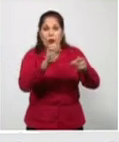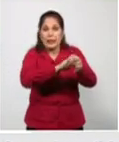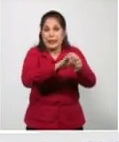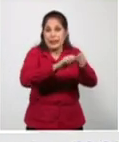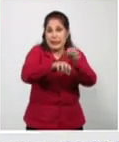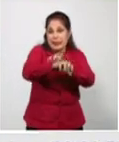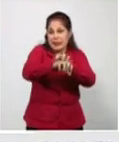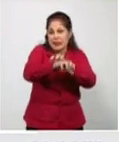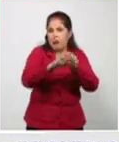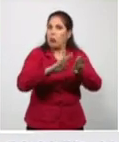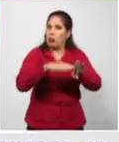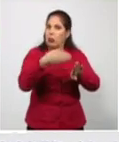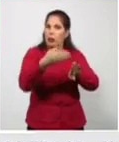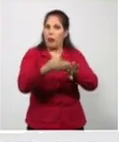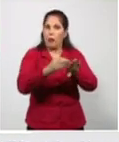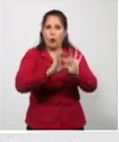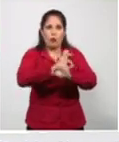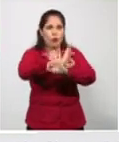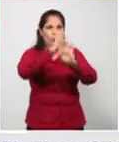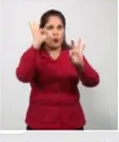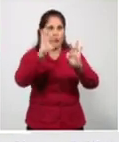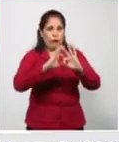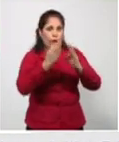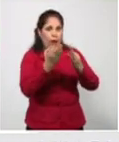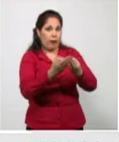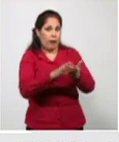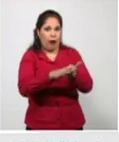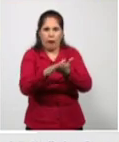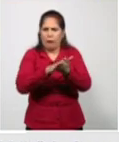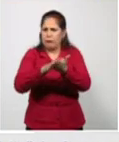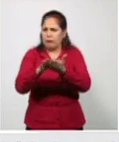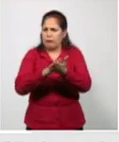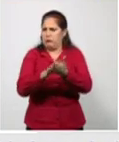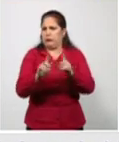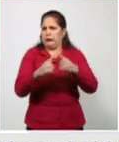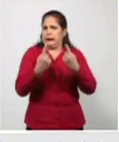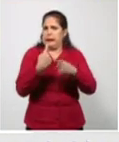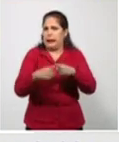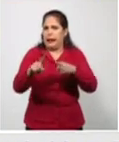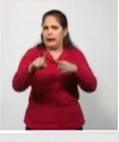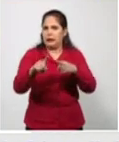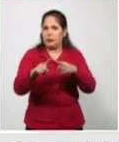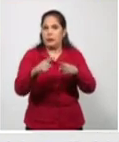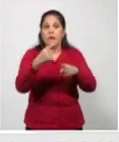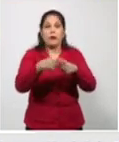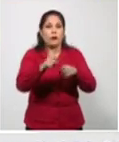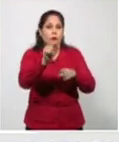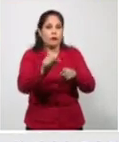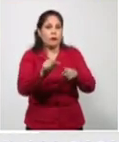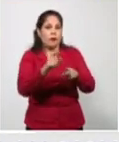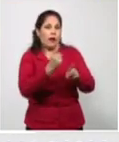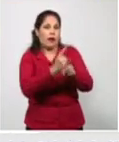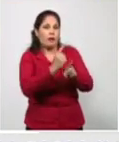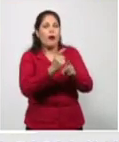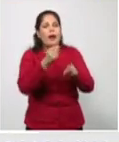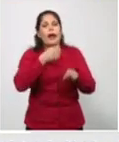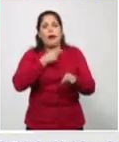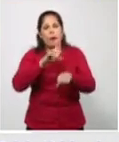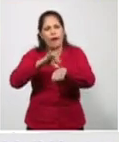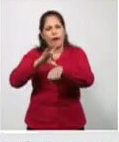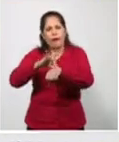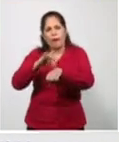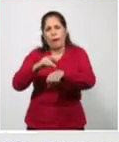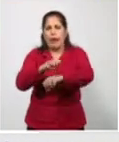cómo después no desarrollaban la enfermedad al ponerse en contacto con pacientes. Y es que hay enfermedades como el